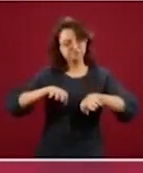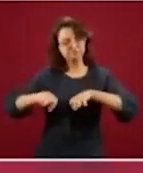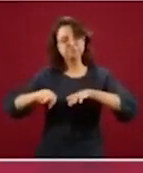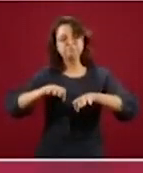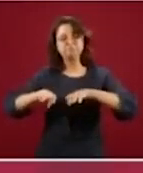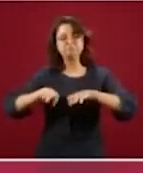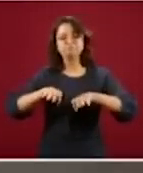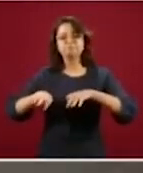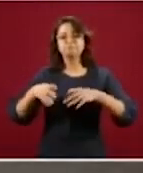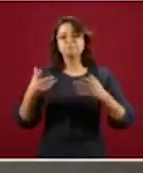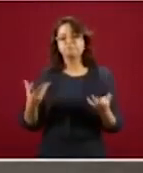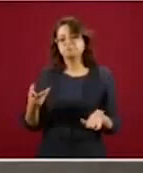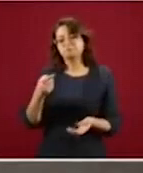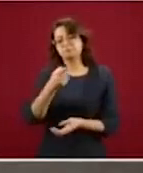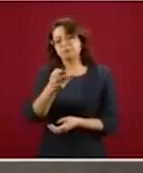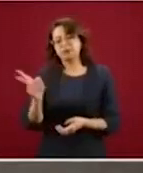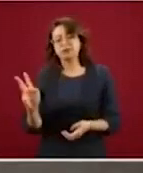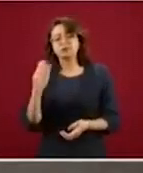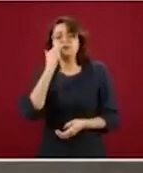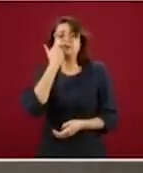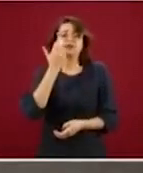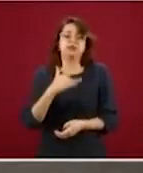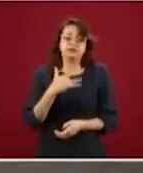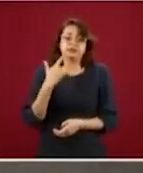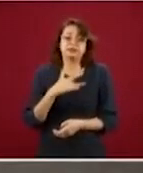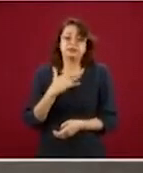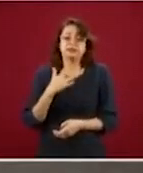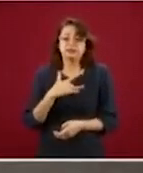para lo que ellos consideren